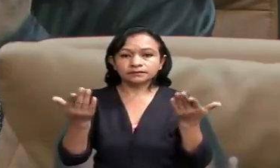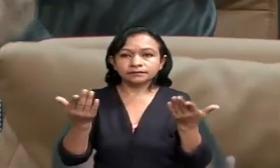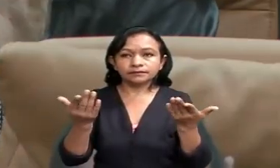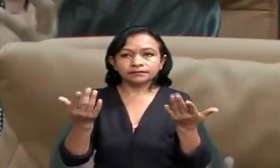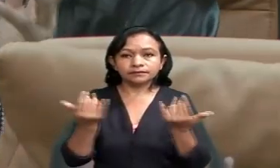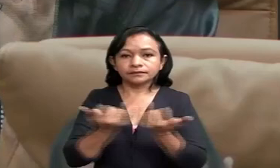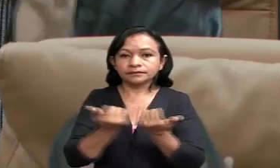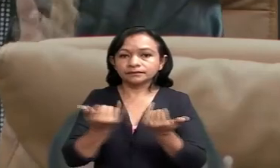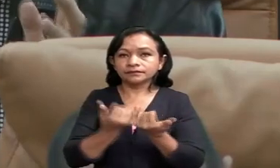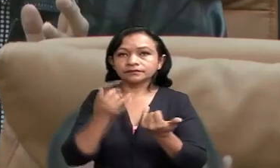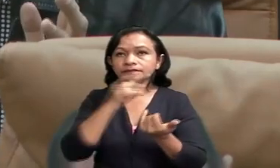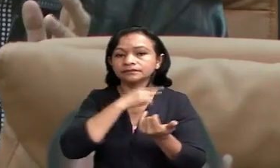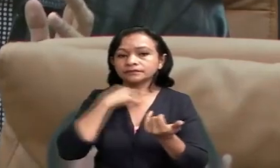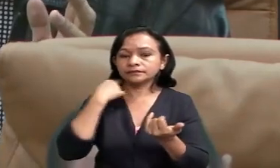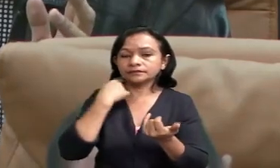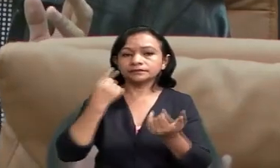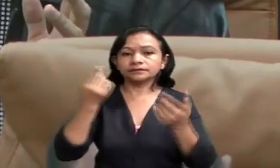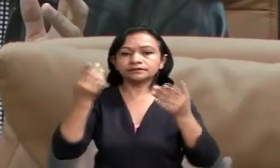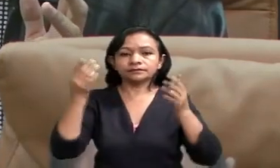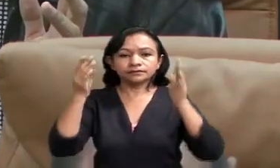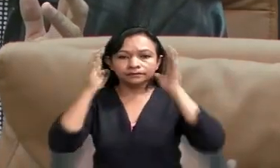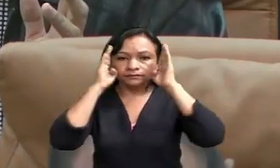debieron haber escuchado